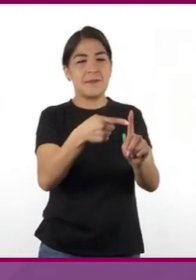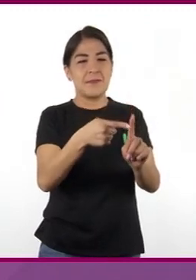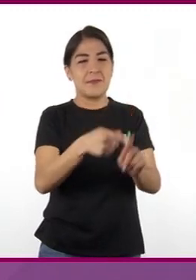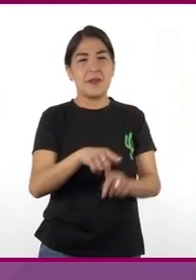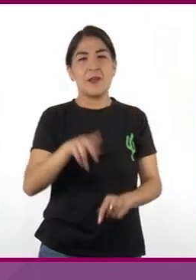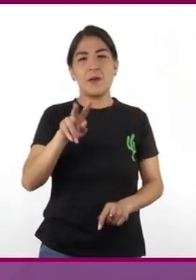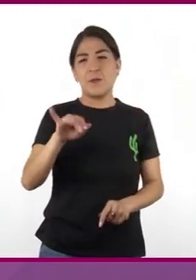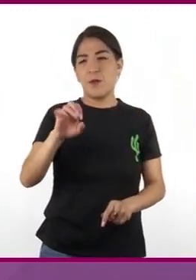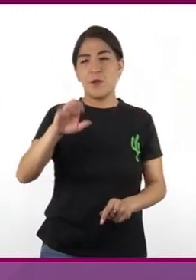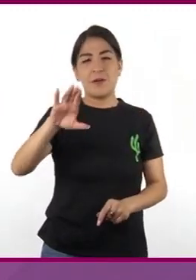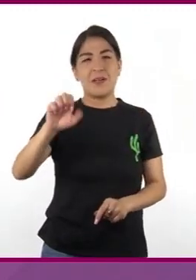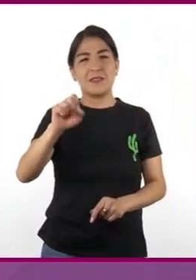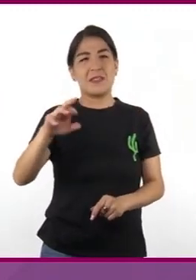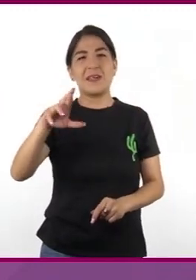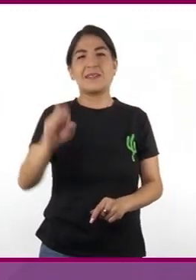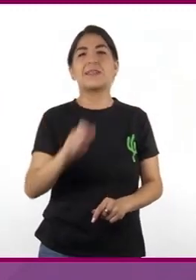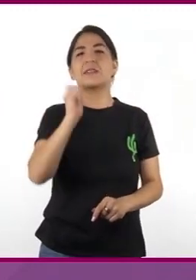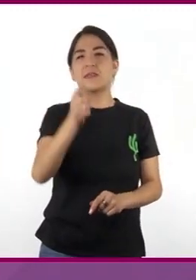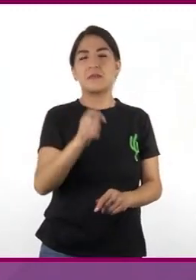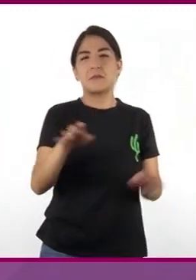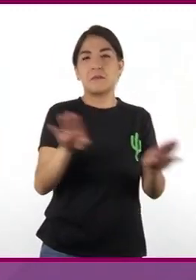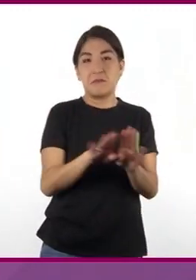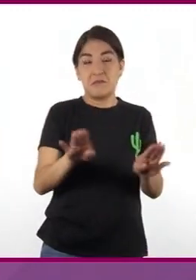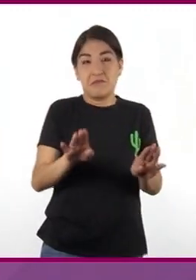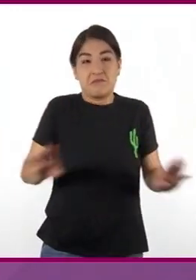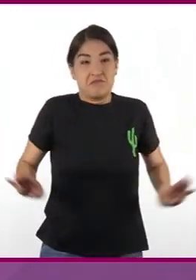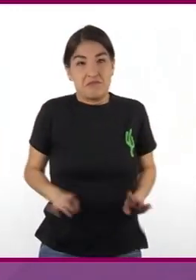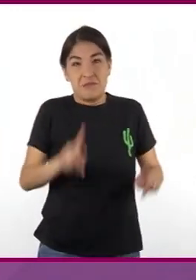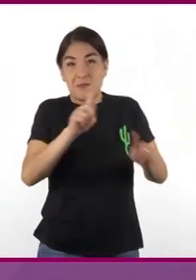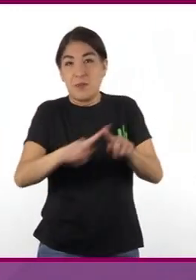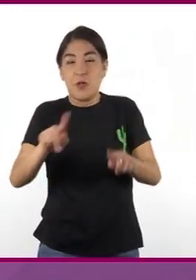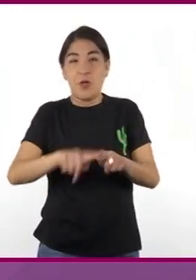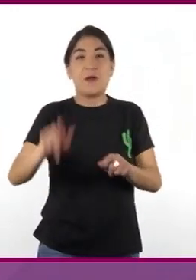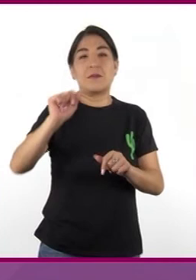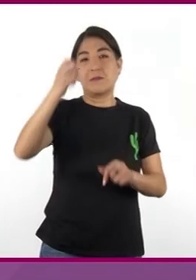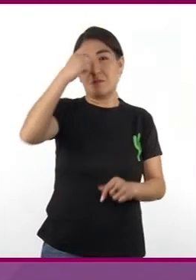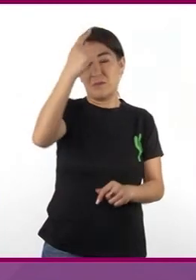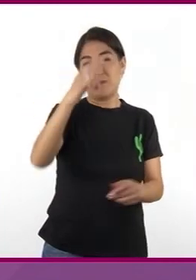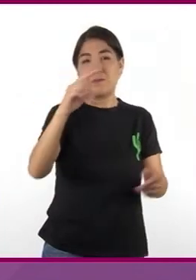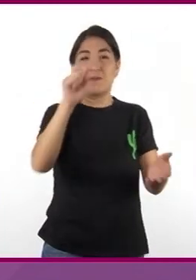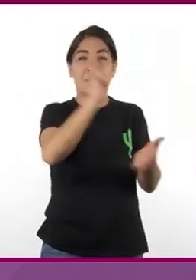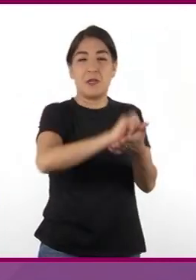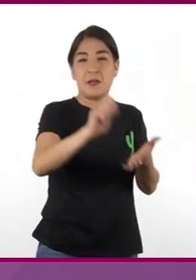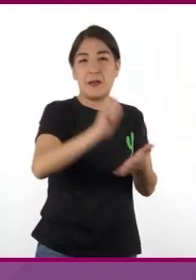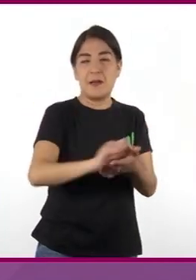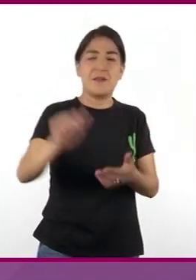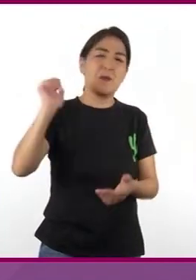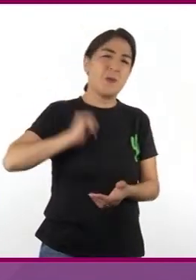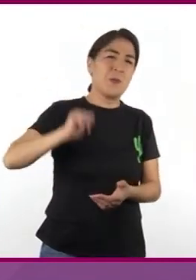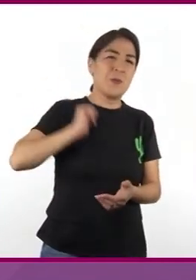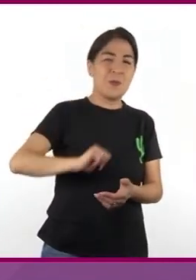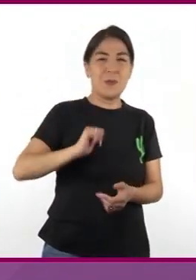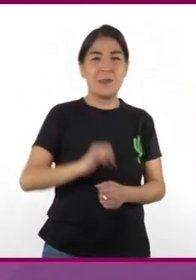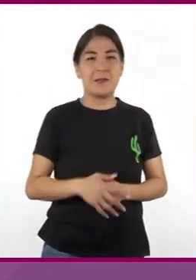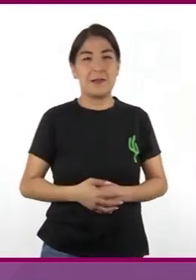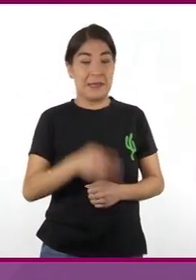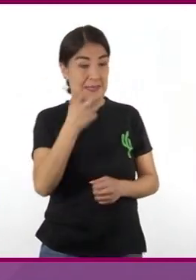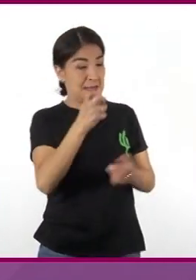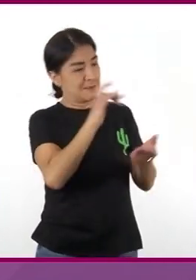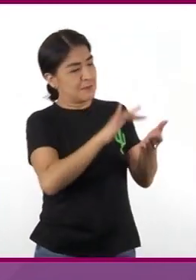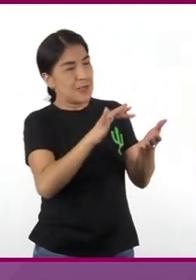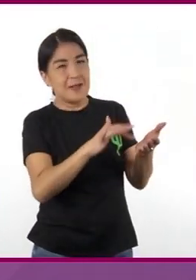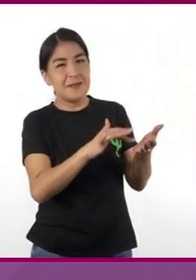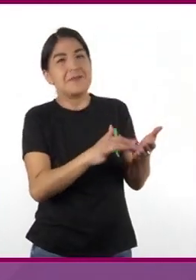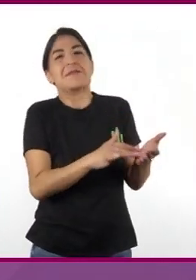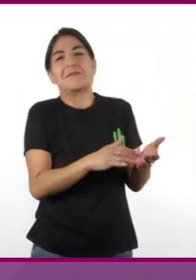Casares, equiparable a la de los grandes novelistas del pasado. Luego de leer esa página, no te queda más opción